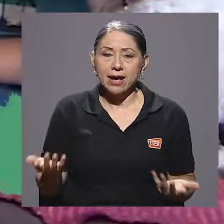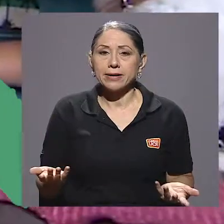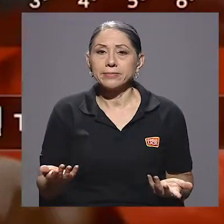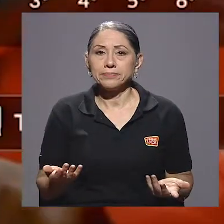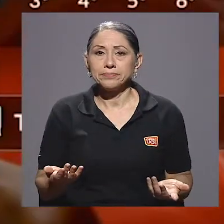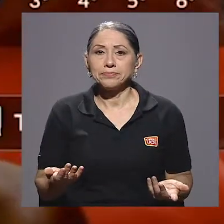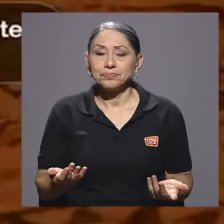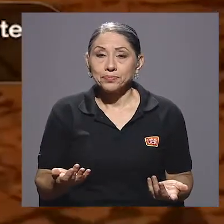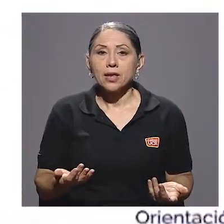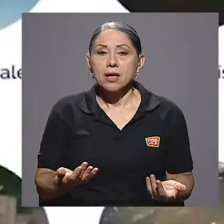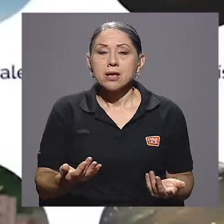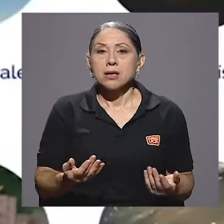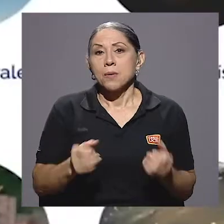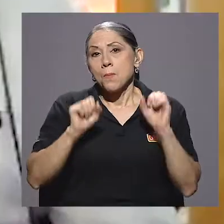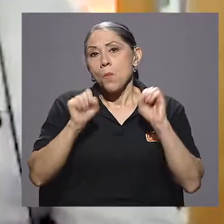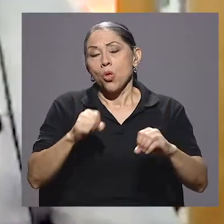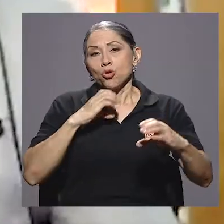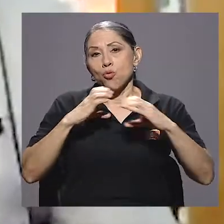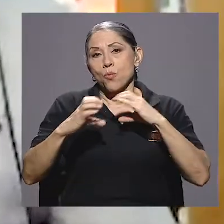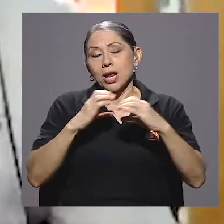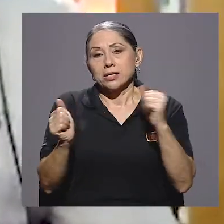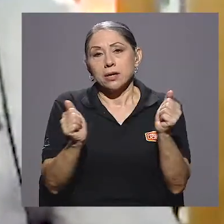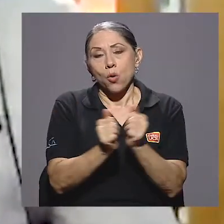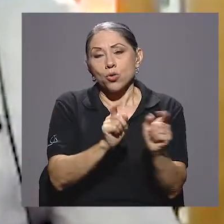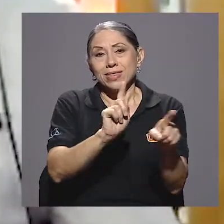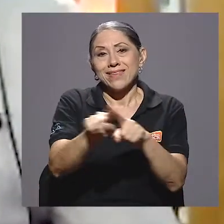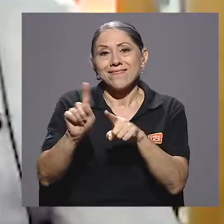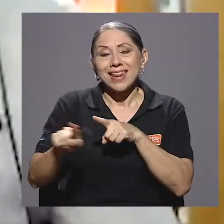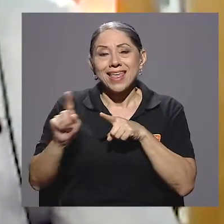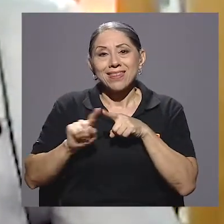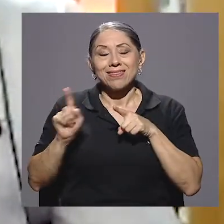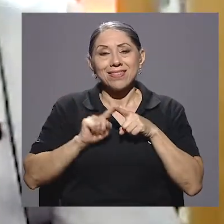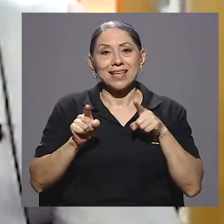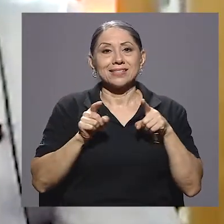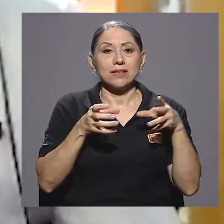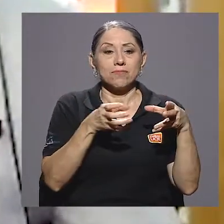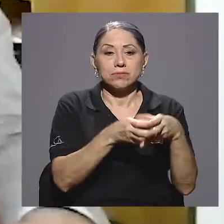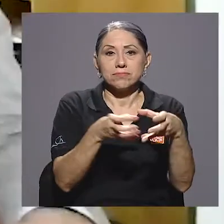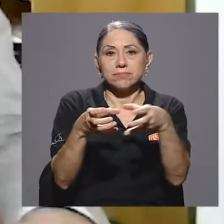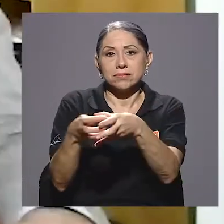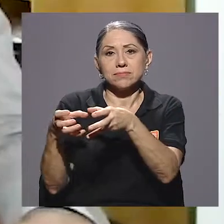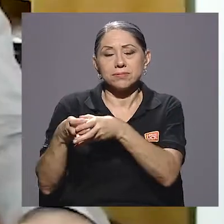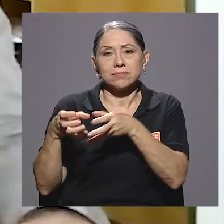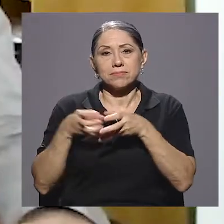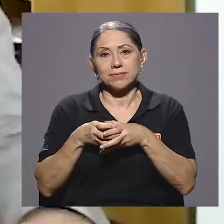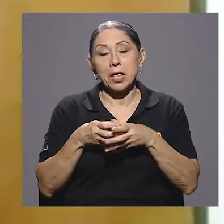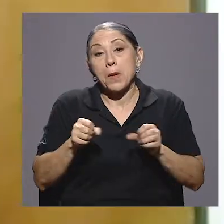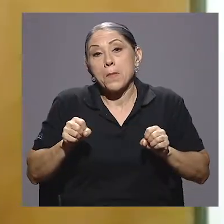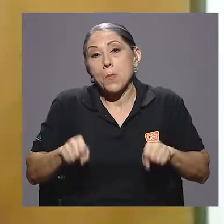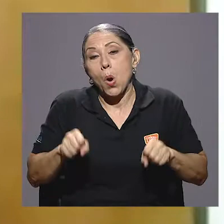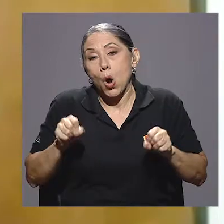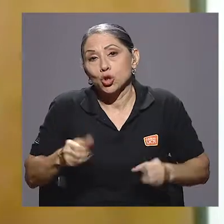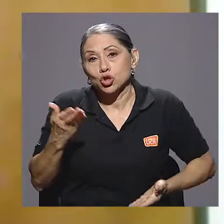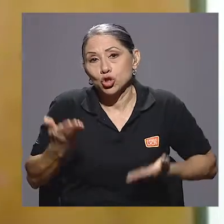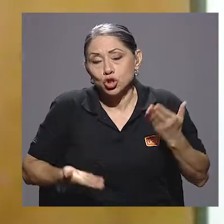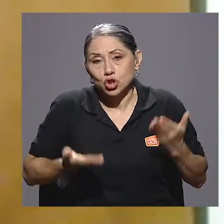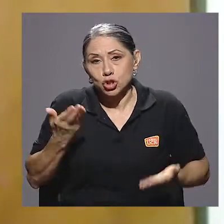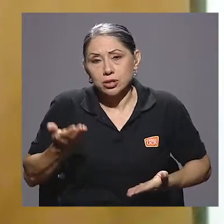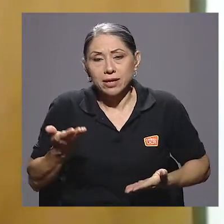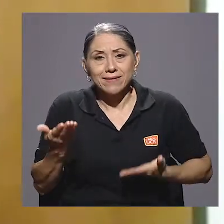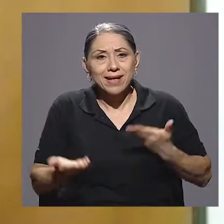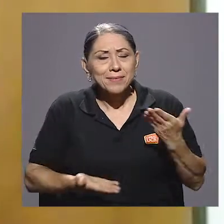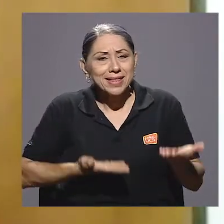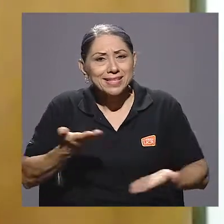el comunicarse directamente con los diferentes estratos, posiblemente el servicio que